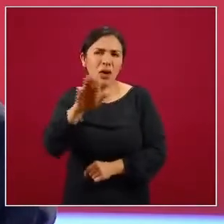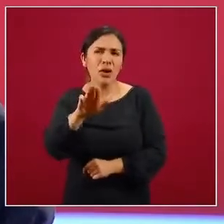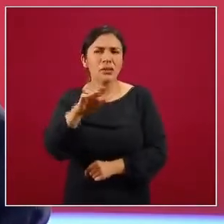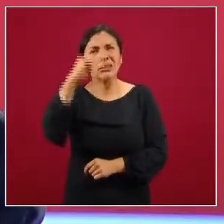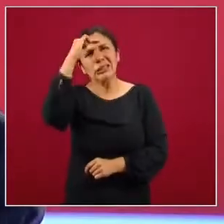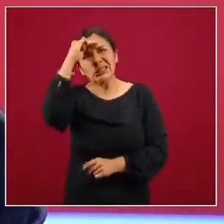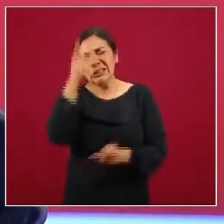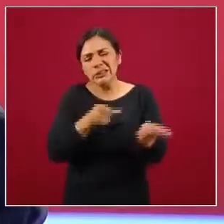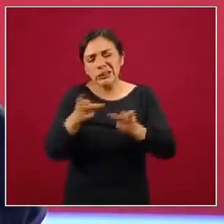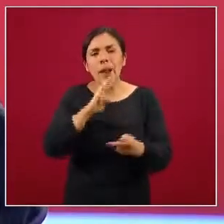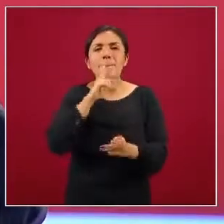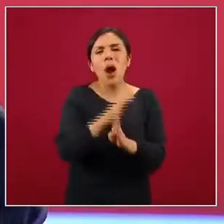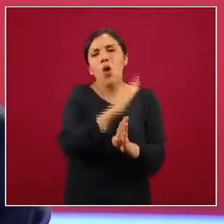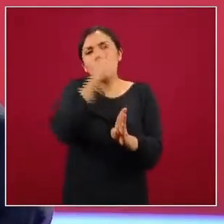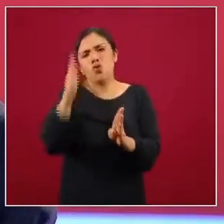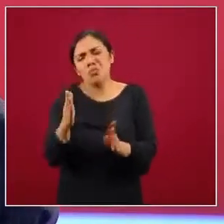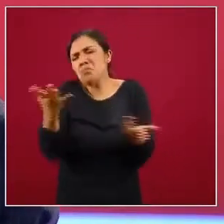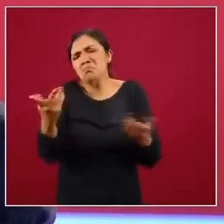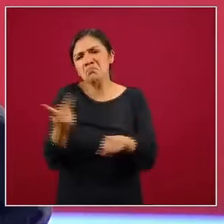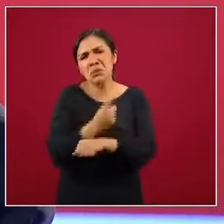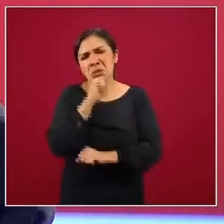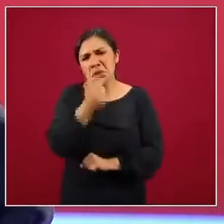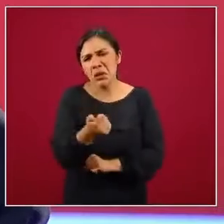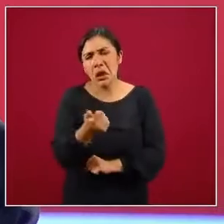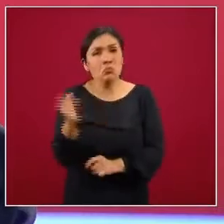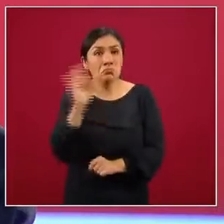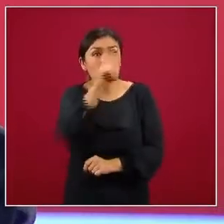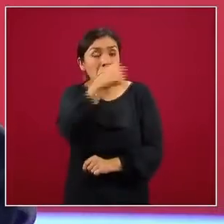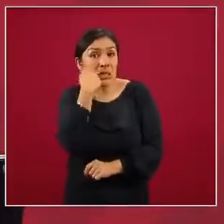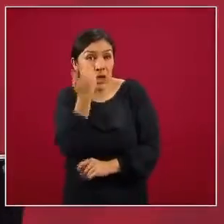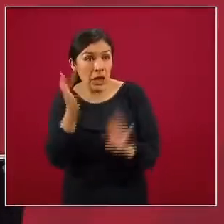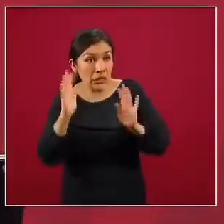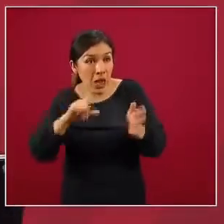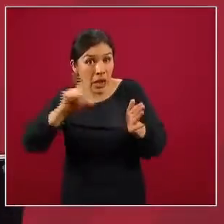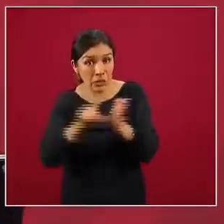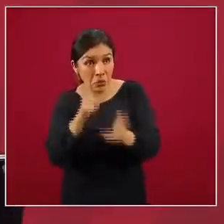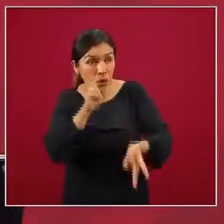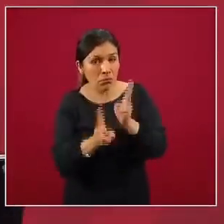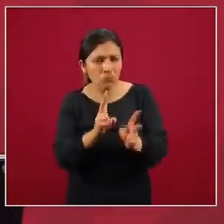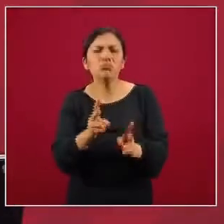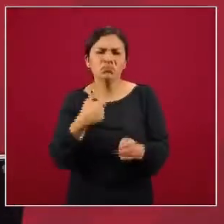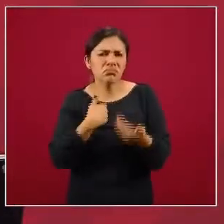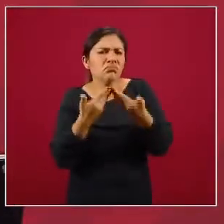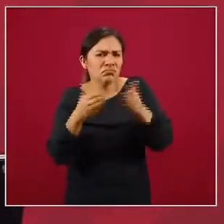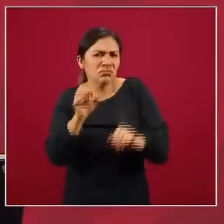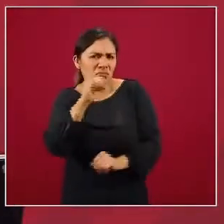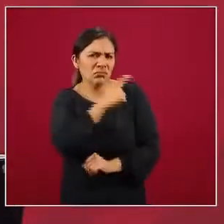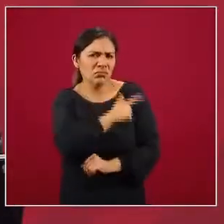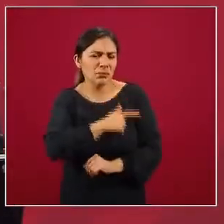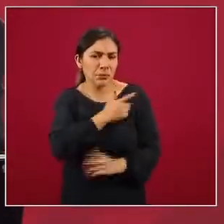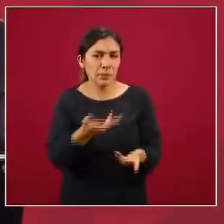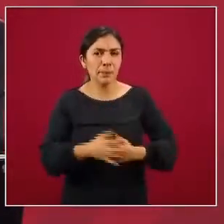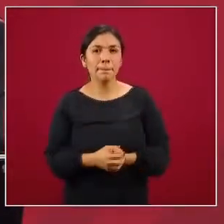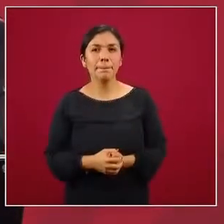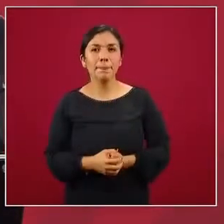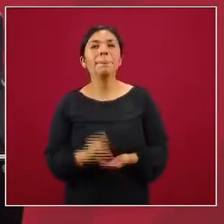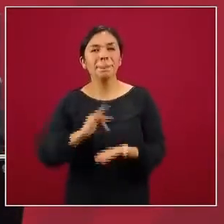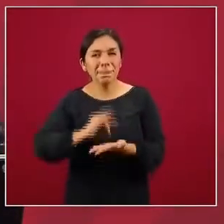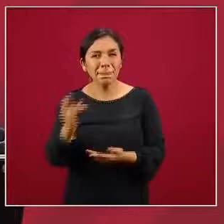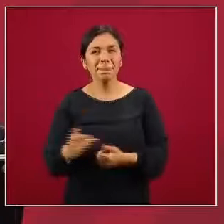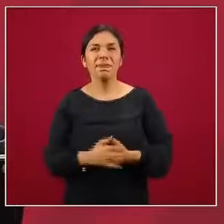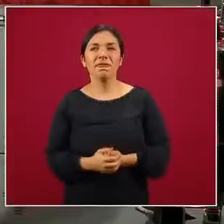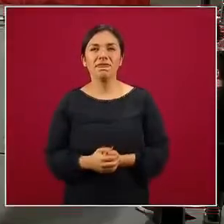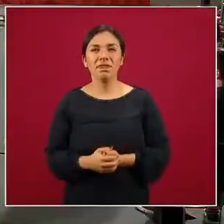decidieron posponerla, no pasa nada, en todo momento que quieran platicar, estamos abiertos a ello. Gracias,